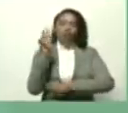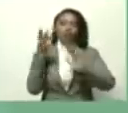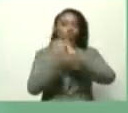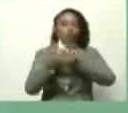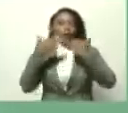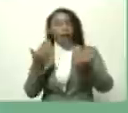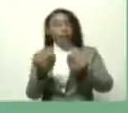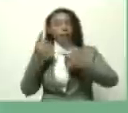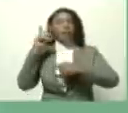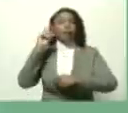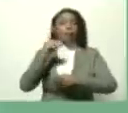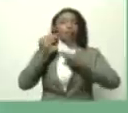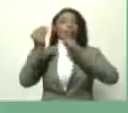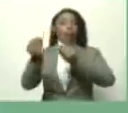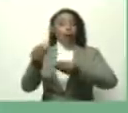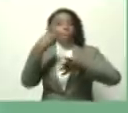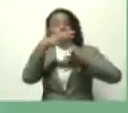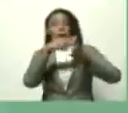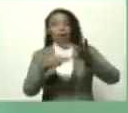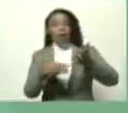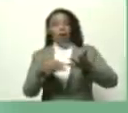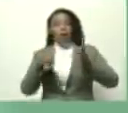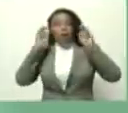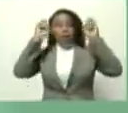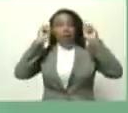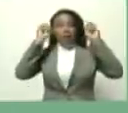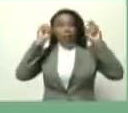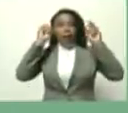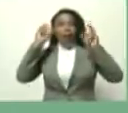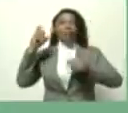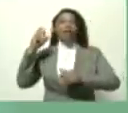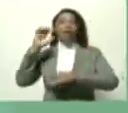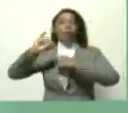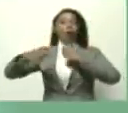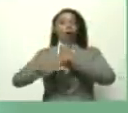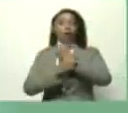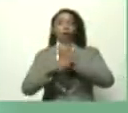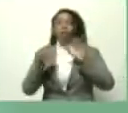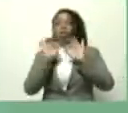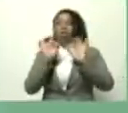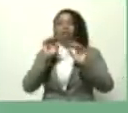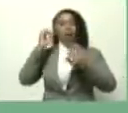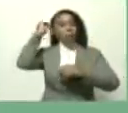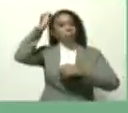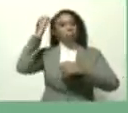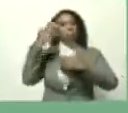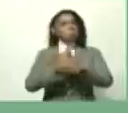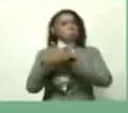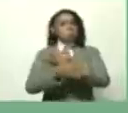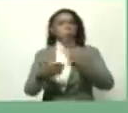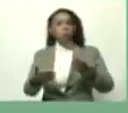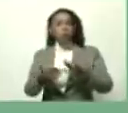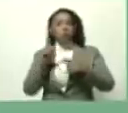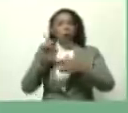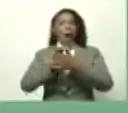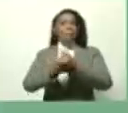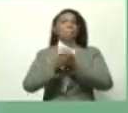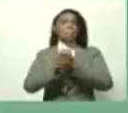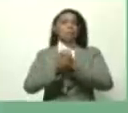sino también proporcionarle argumentos al badulaque de Juan Guaidó, que ya no le queda más nada, sino que sus